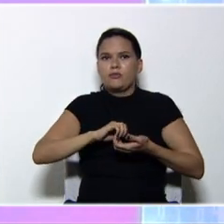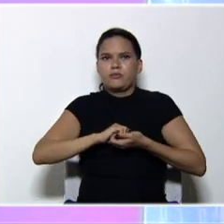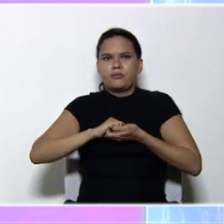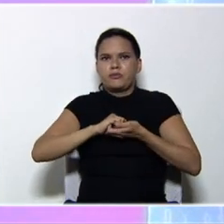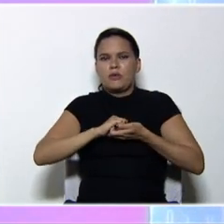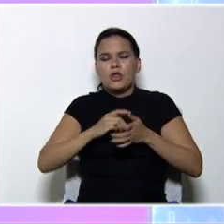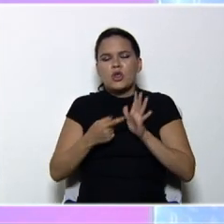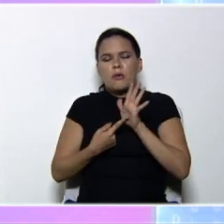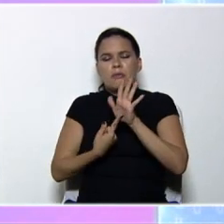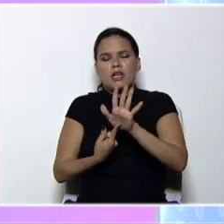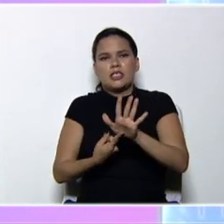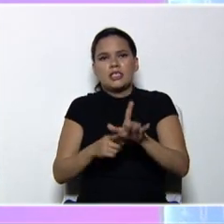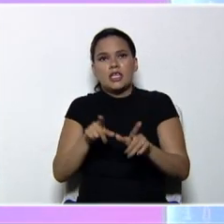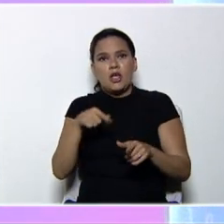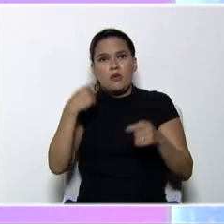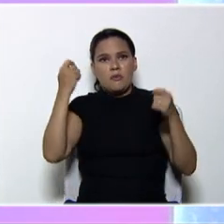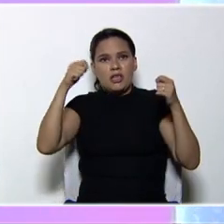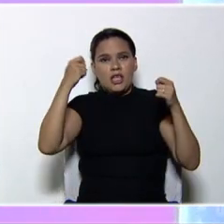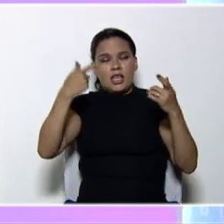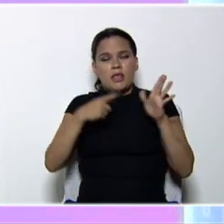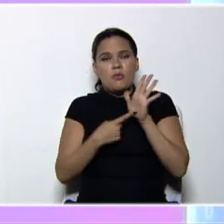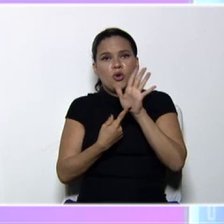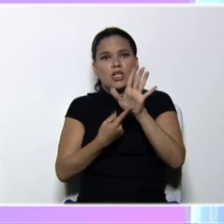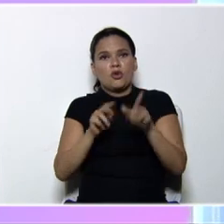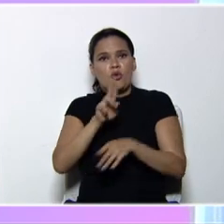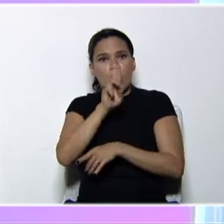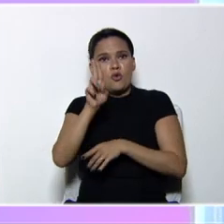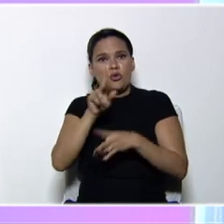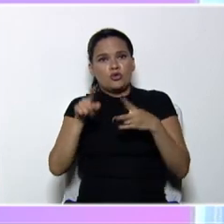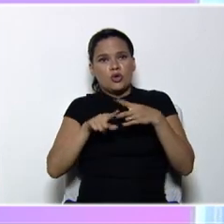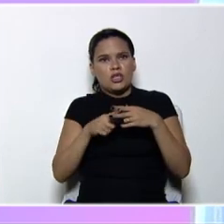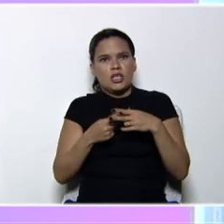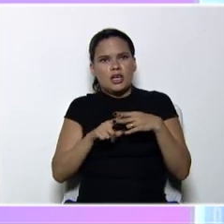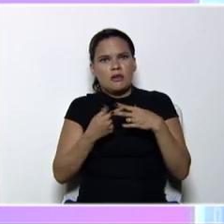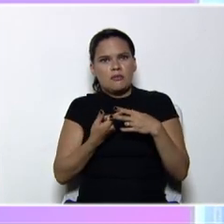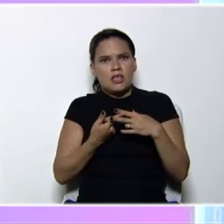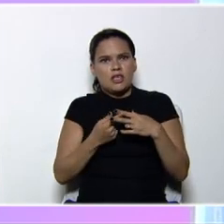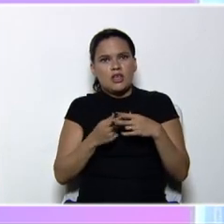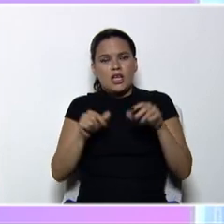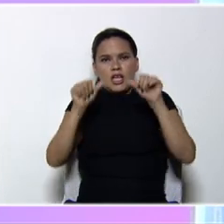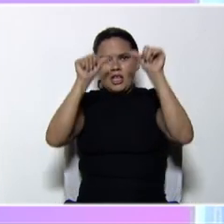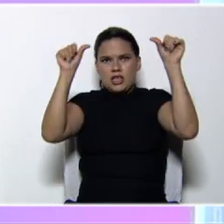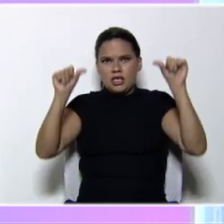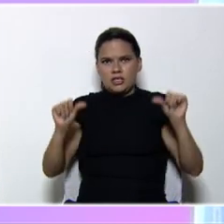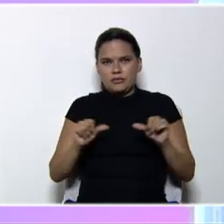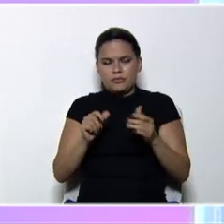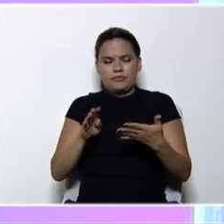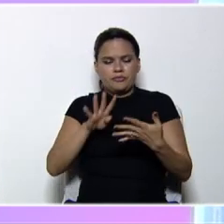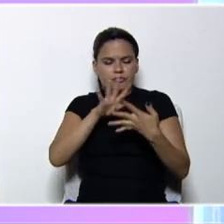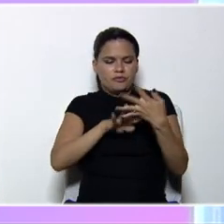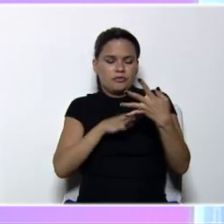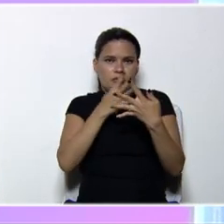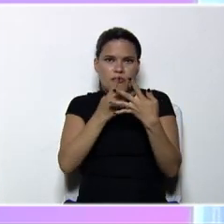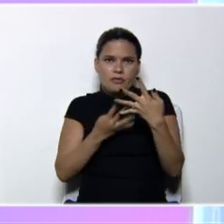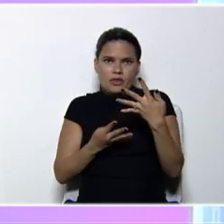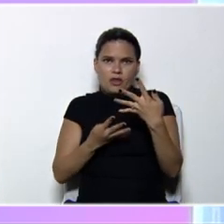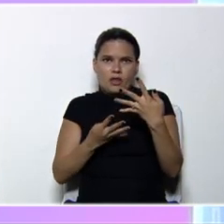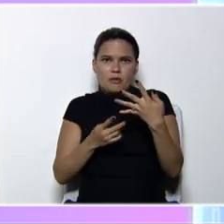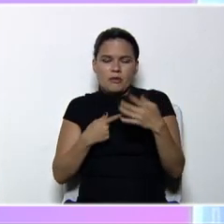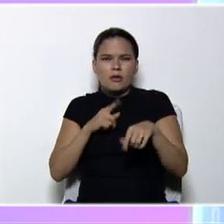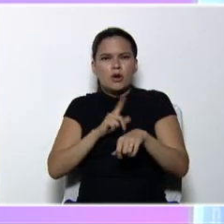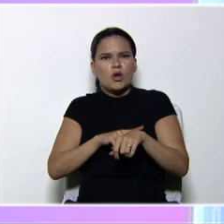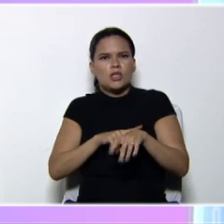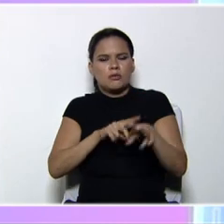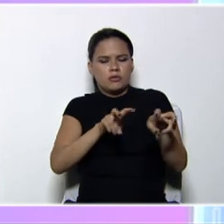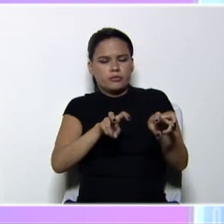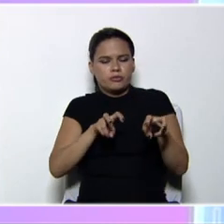un material audiovisual demostrando el uso de esta herramienta en el diseño de un calendario para determinar los tiempos de cosecha